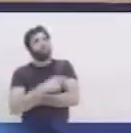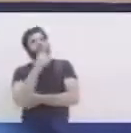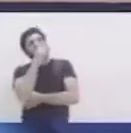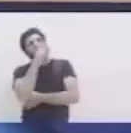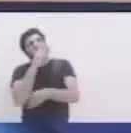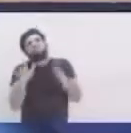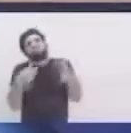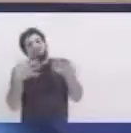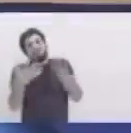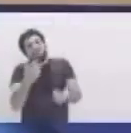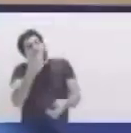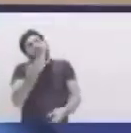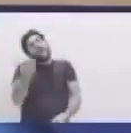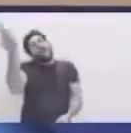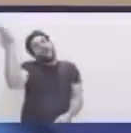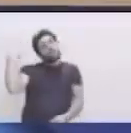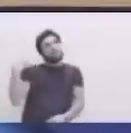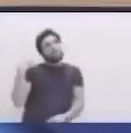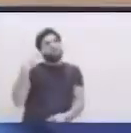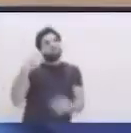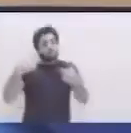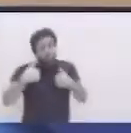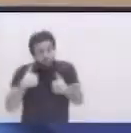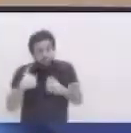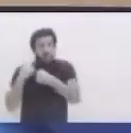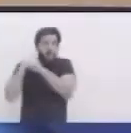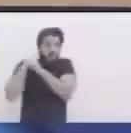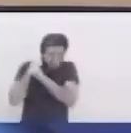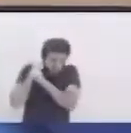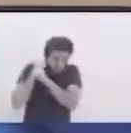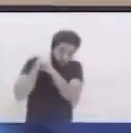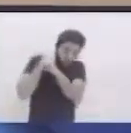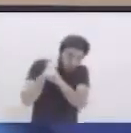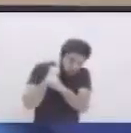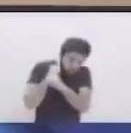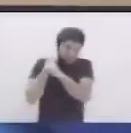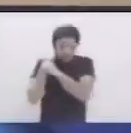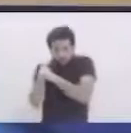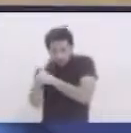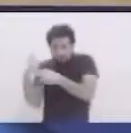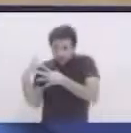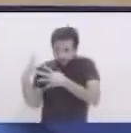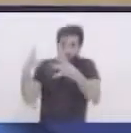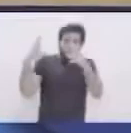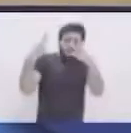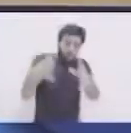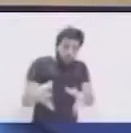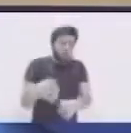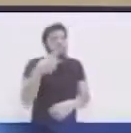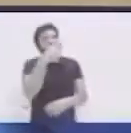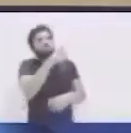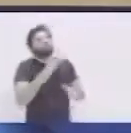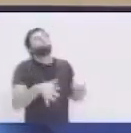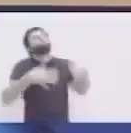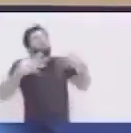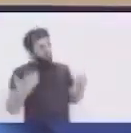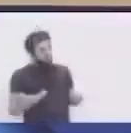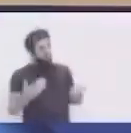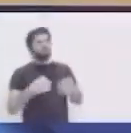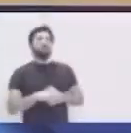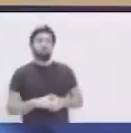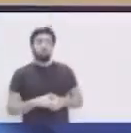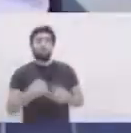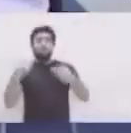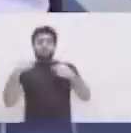cigarra, ¿qué hacías tú mientras yo madrugaba para trabajar? ¿Qué hacías mientras